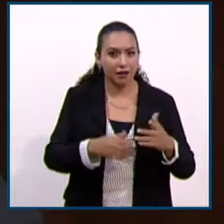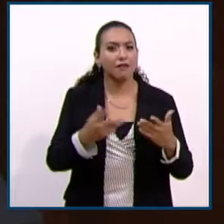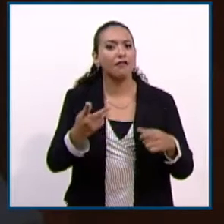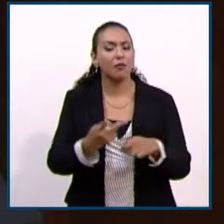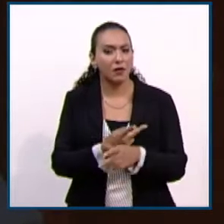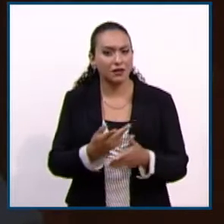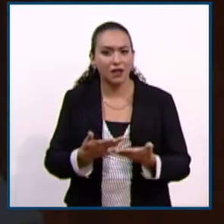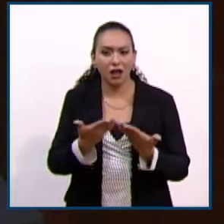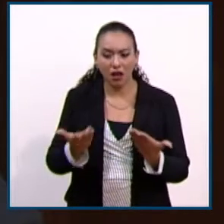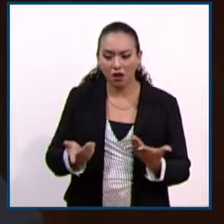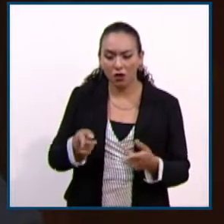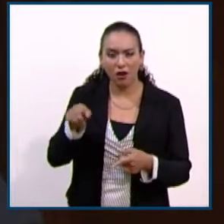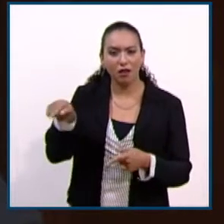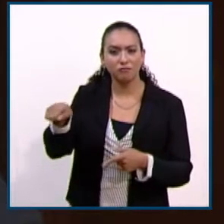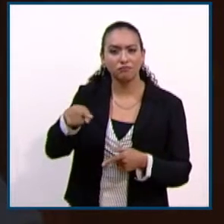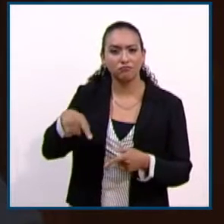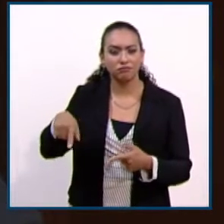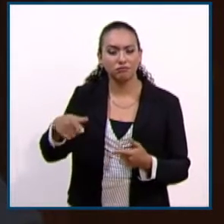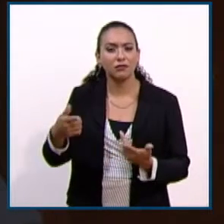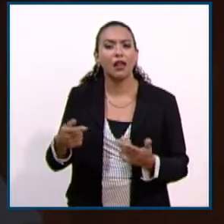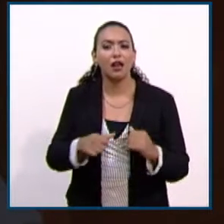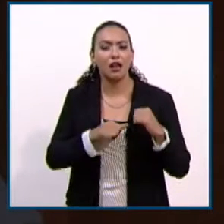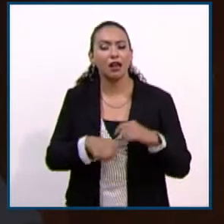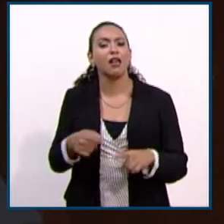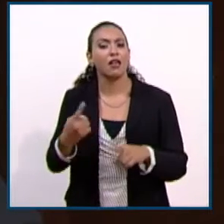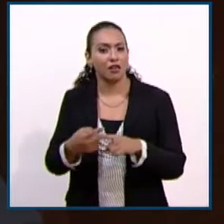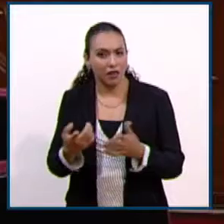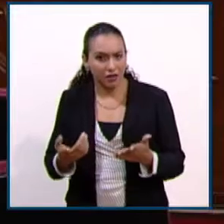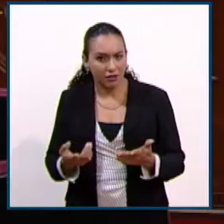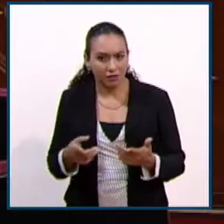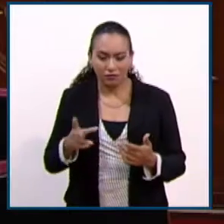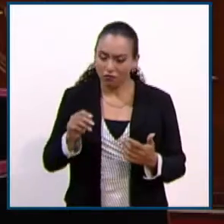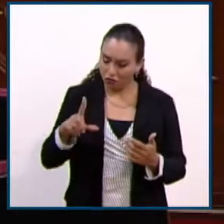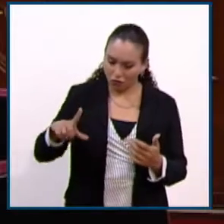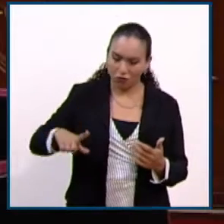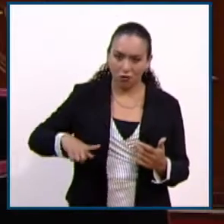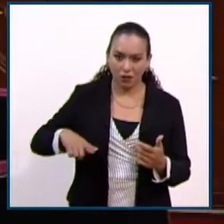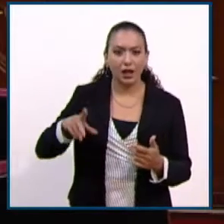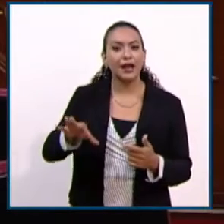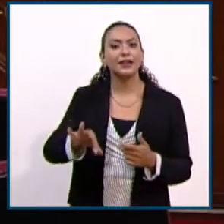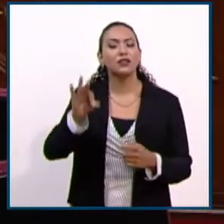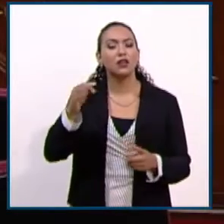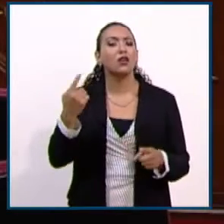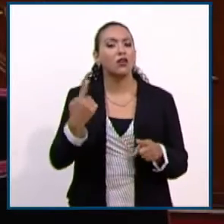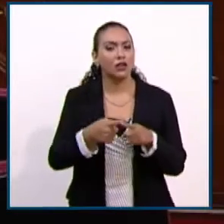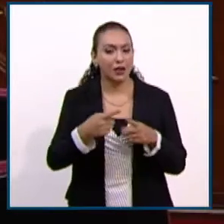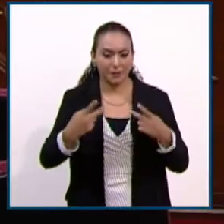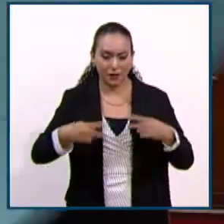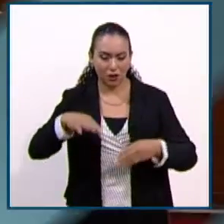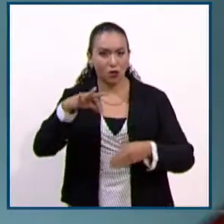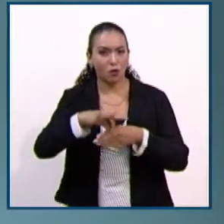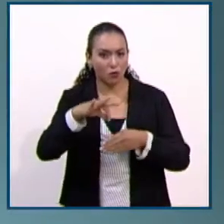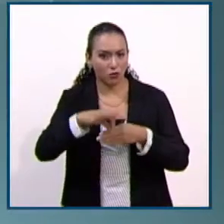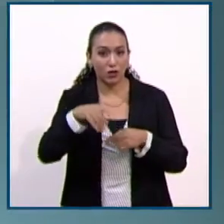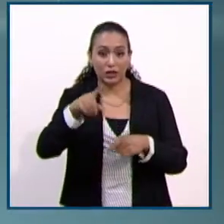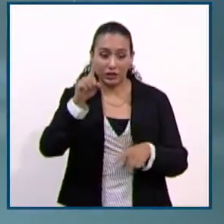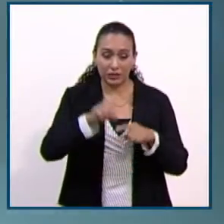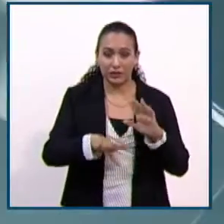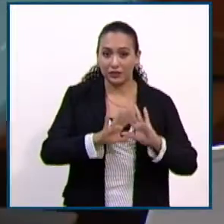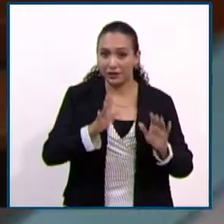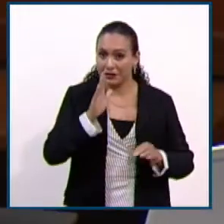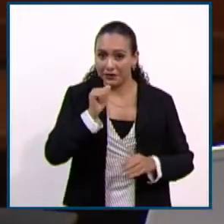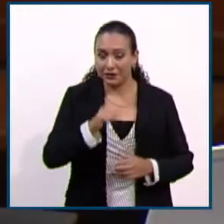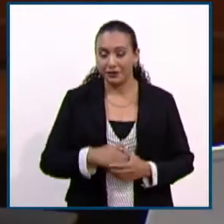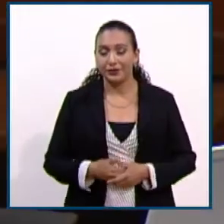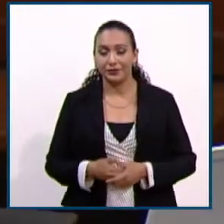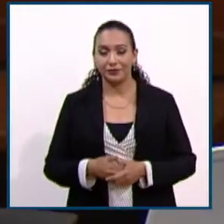uno de los poderes del gobierno estatal, siendo que el gobernador es elegido mediante voto popular.